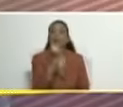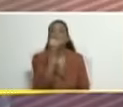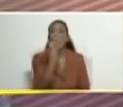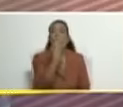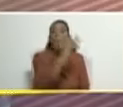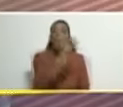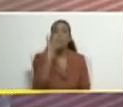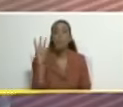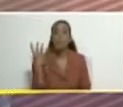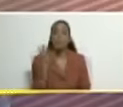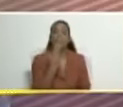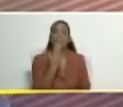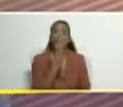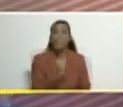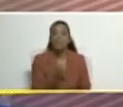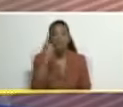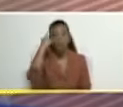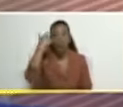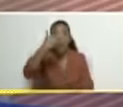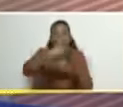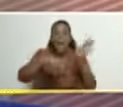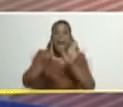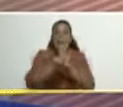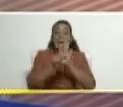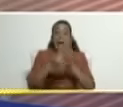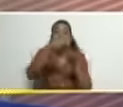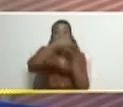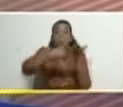44. Ustedes conocen eso, ¿verdad?